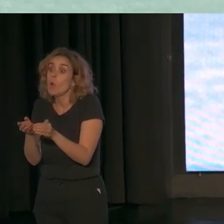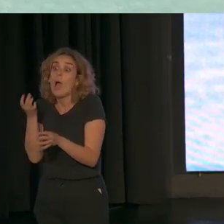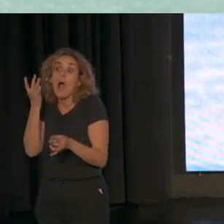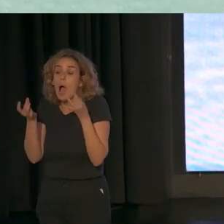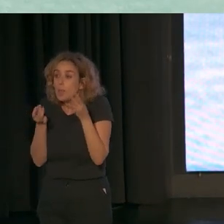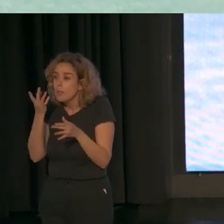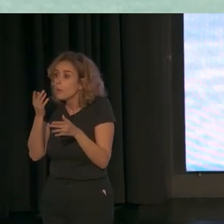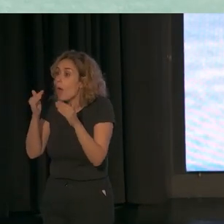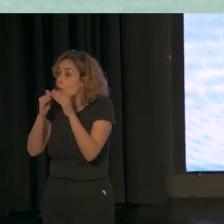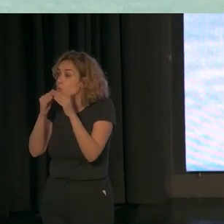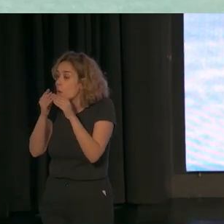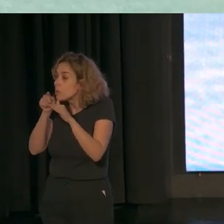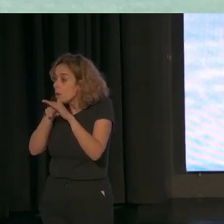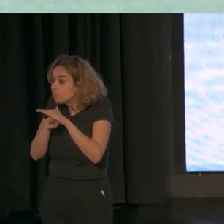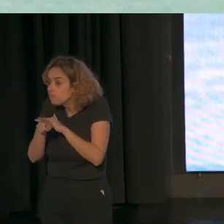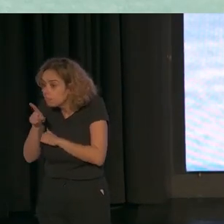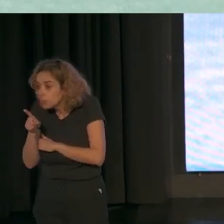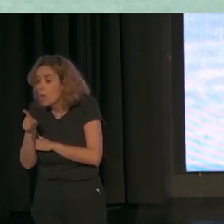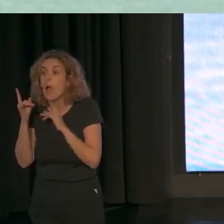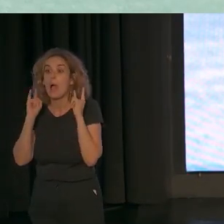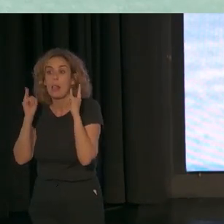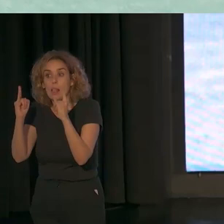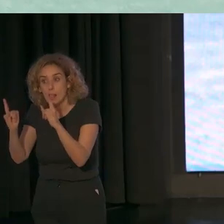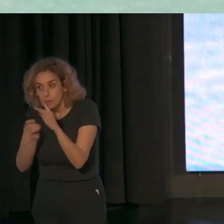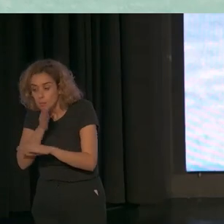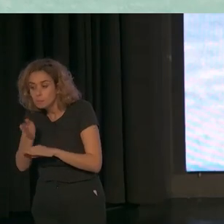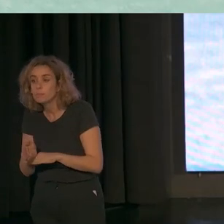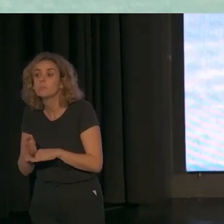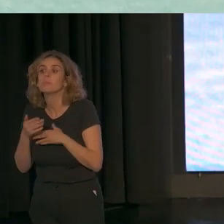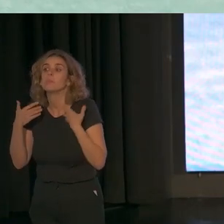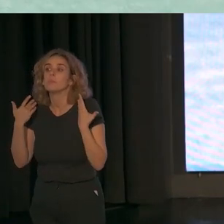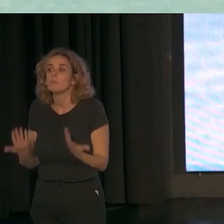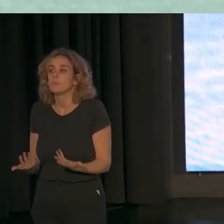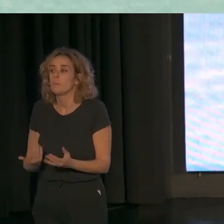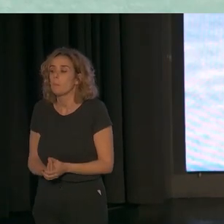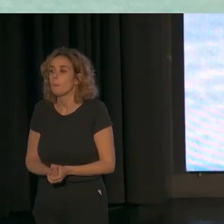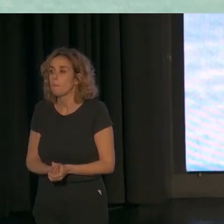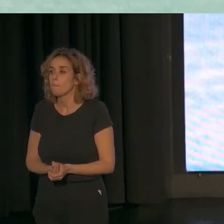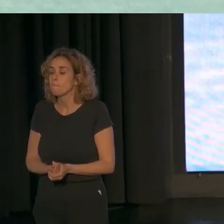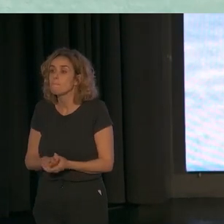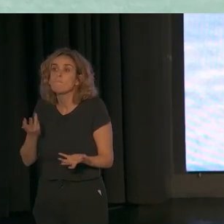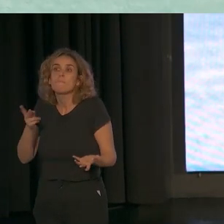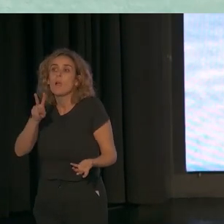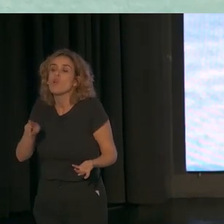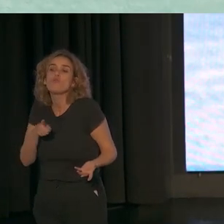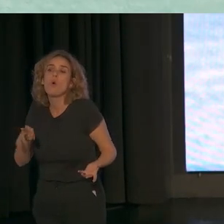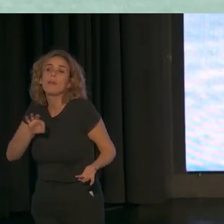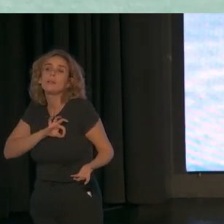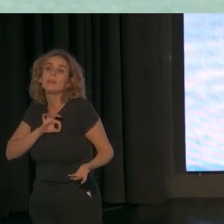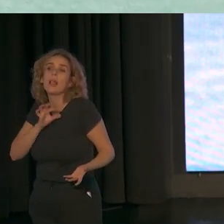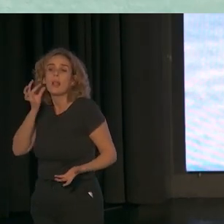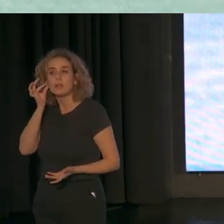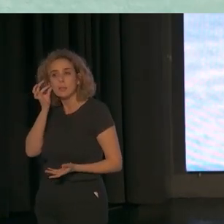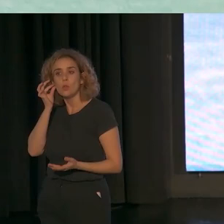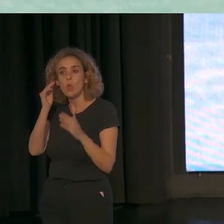actividad en su casa que van al parque que van entonces eh No es la señora que se queda con